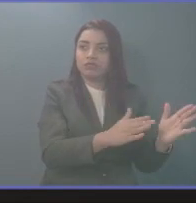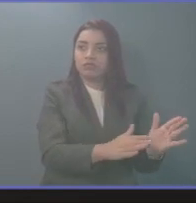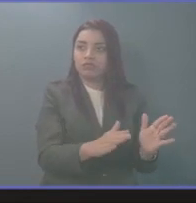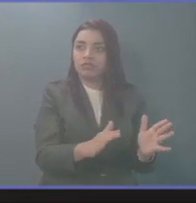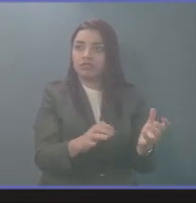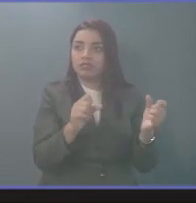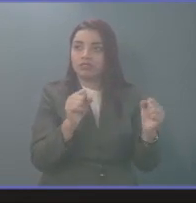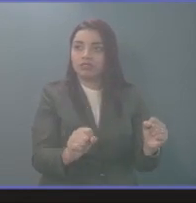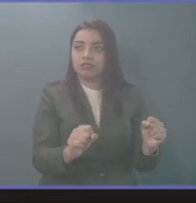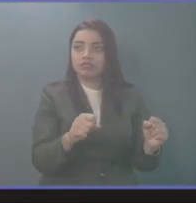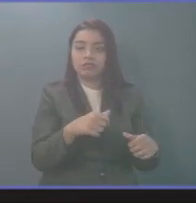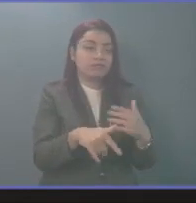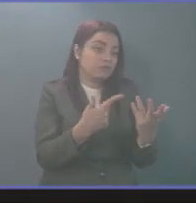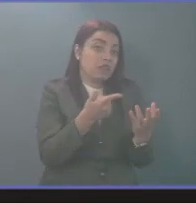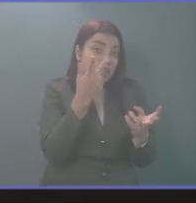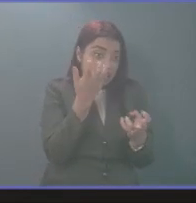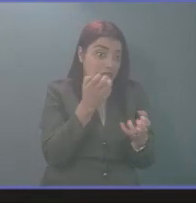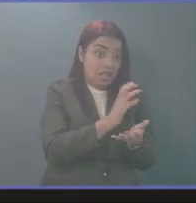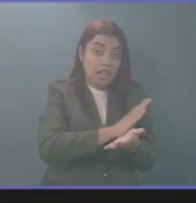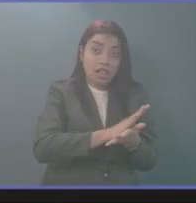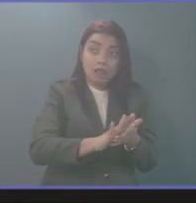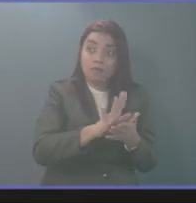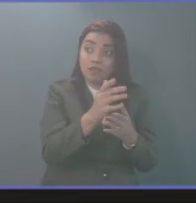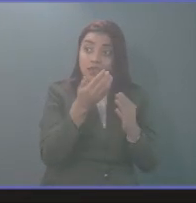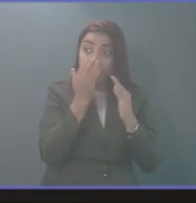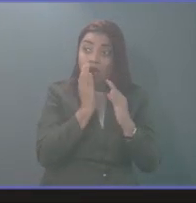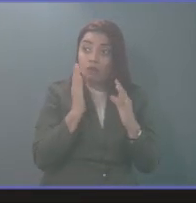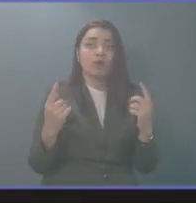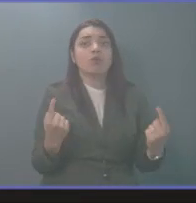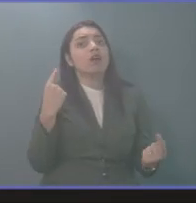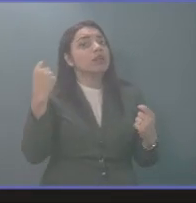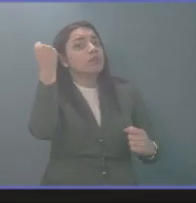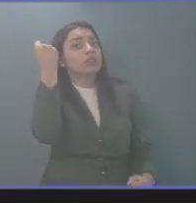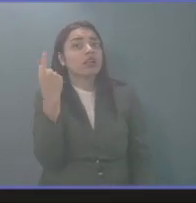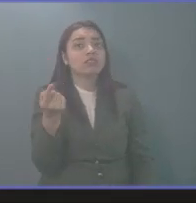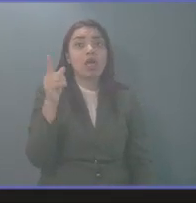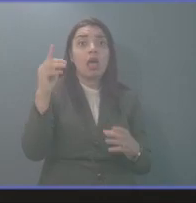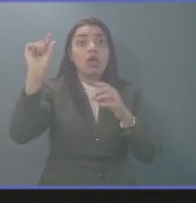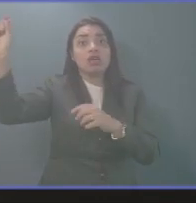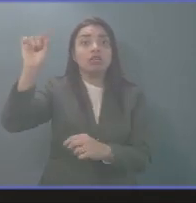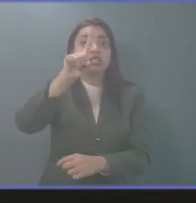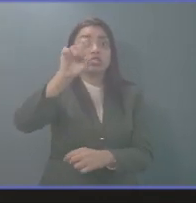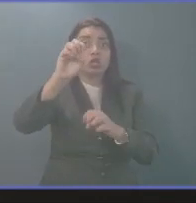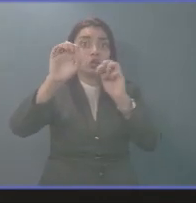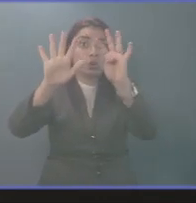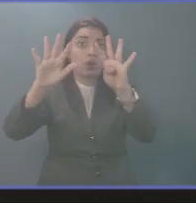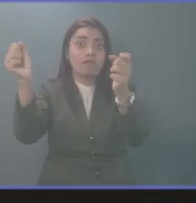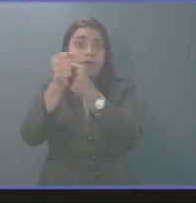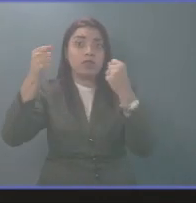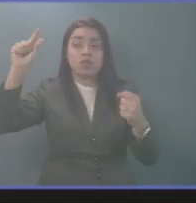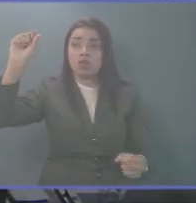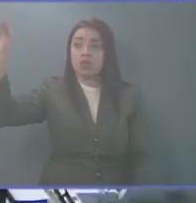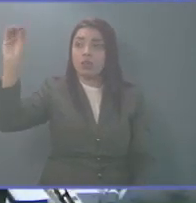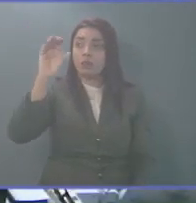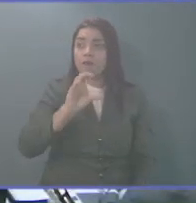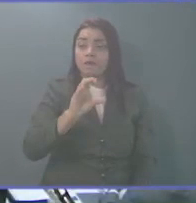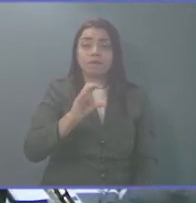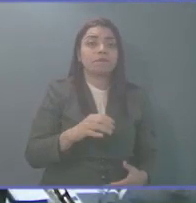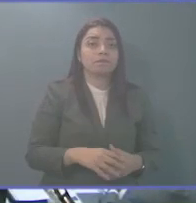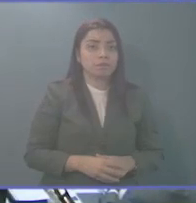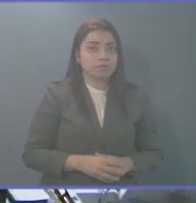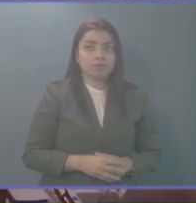adecuados para la purificación y clorificación del agua. O sea, usted no tengo el tiempo, diputado, de hacer